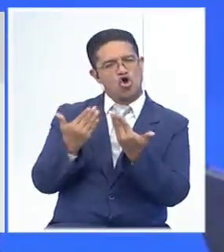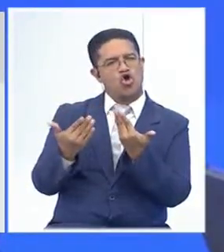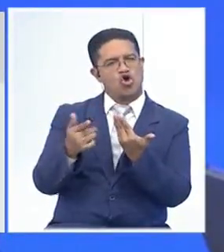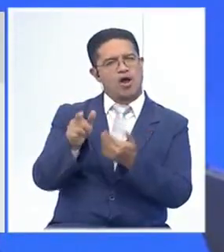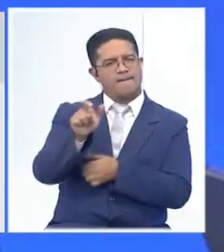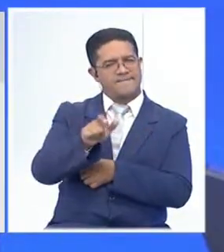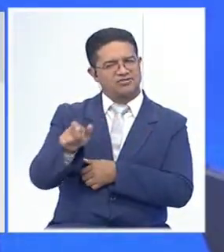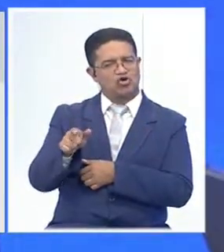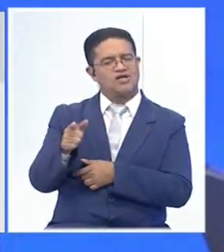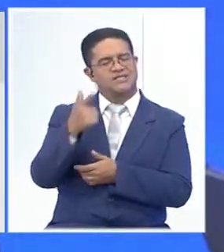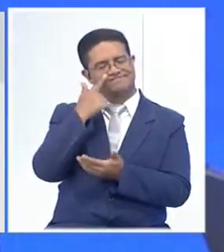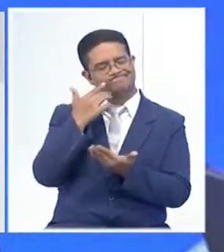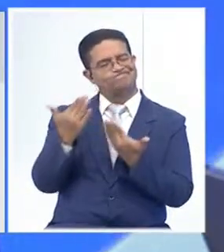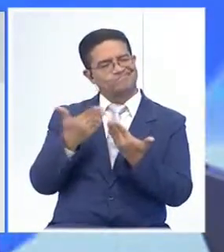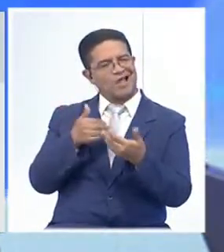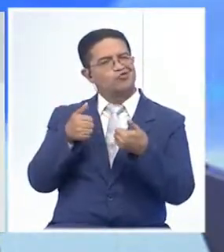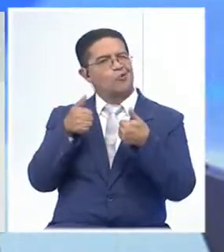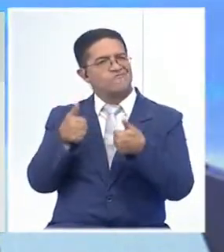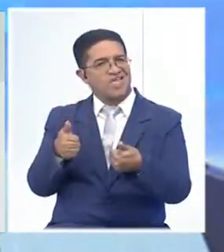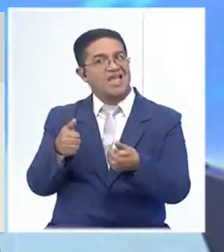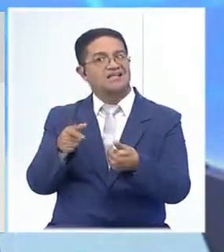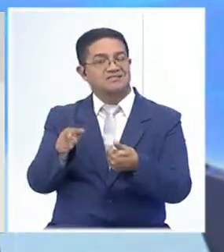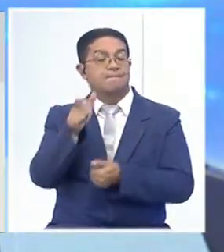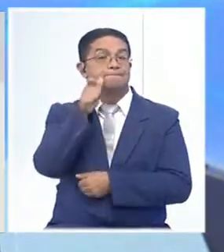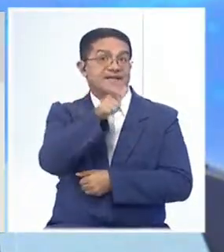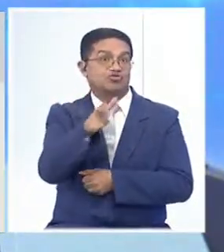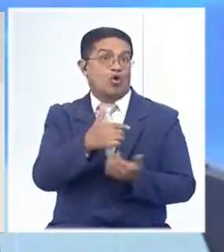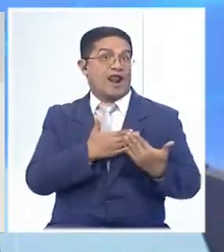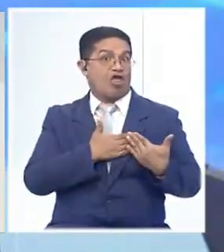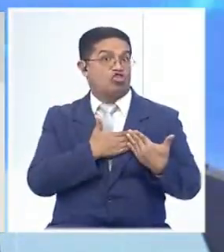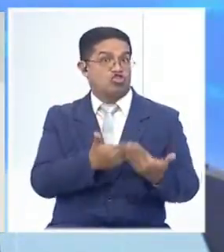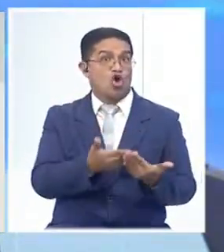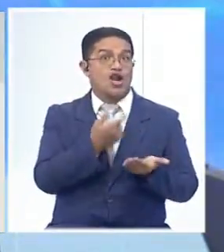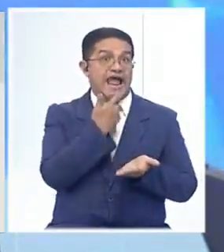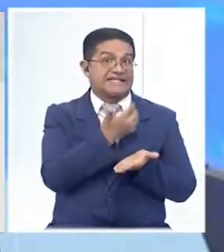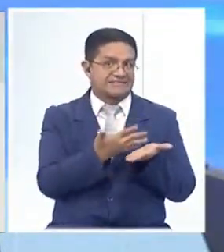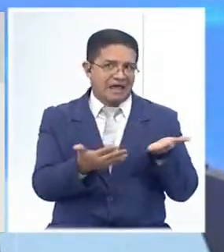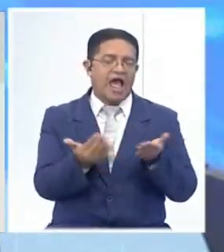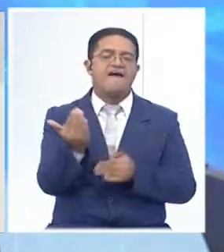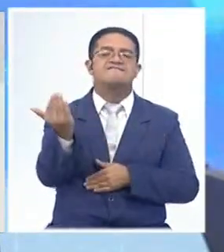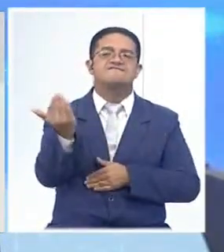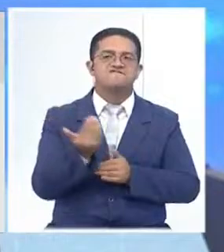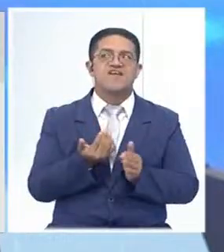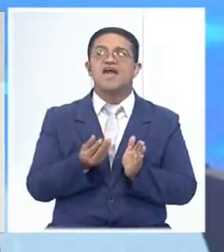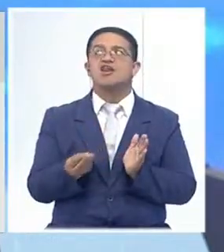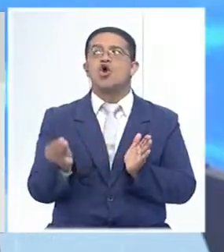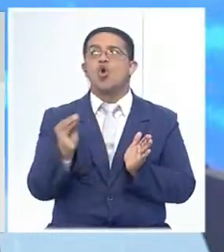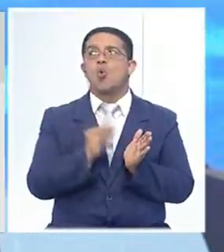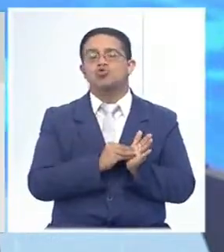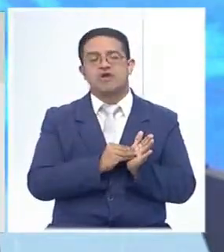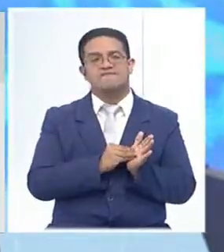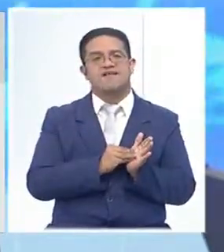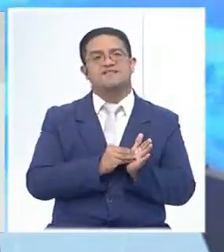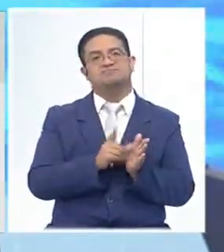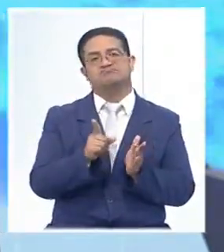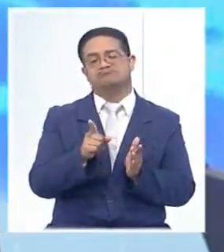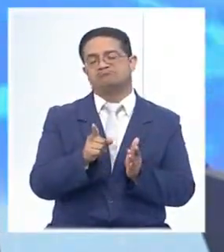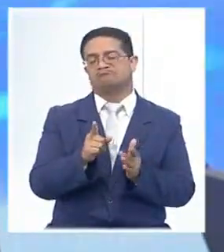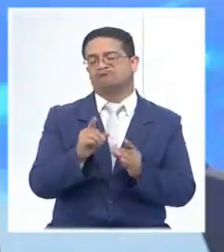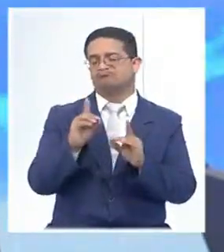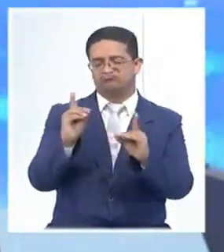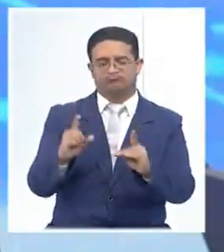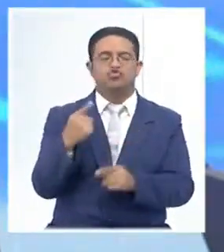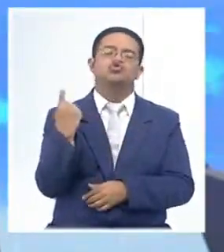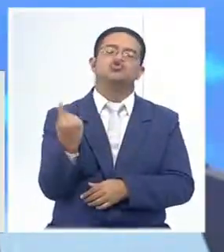calidad, con calidez, que hacen que el donante regrese de una forma voluntaria a